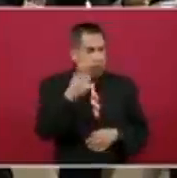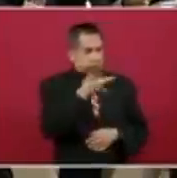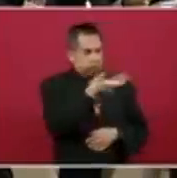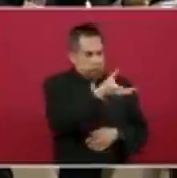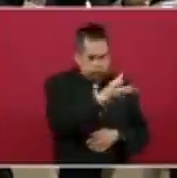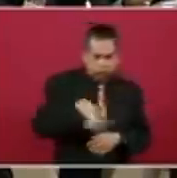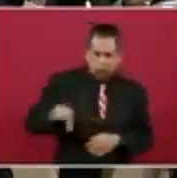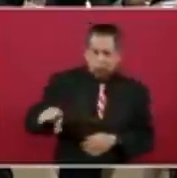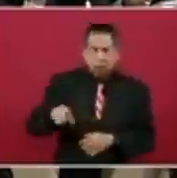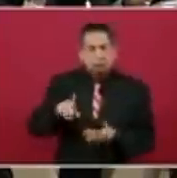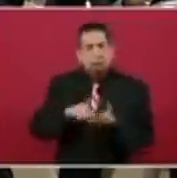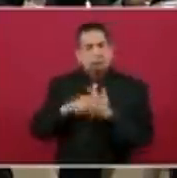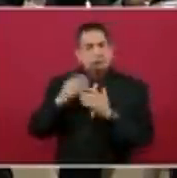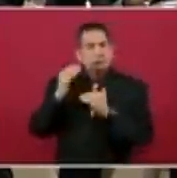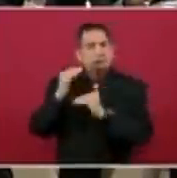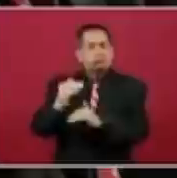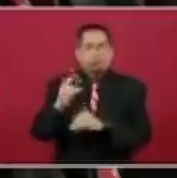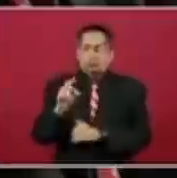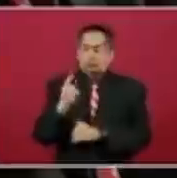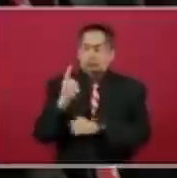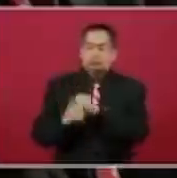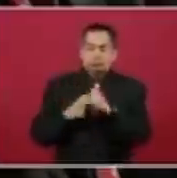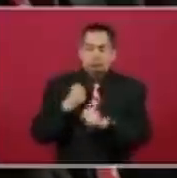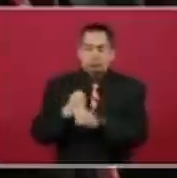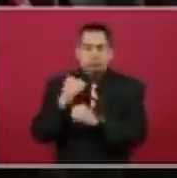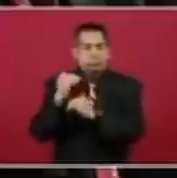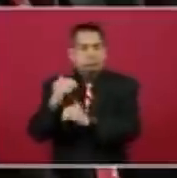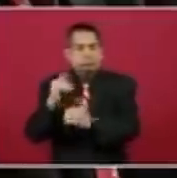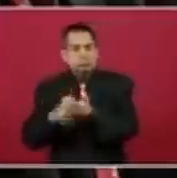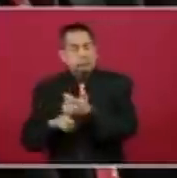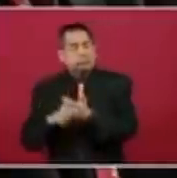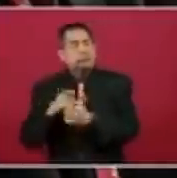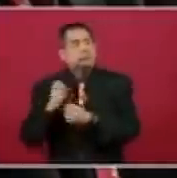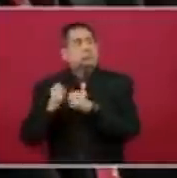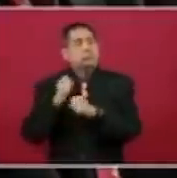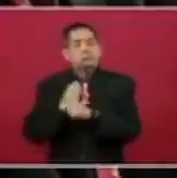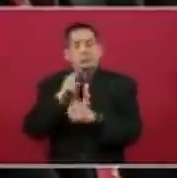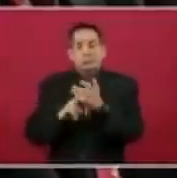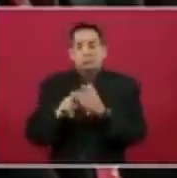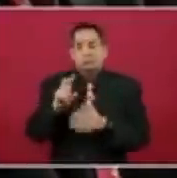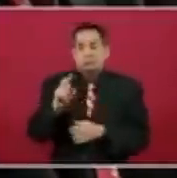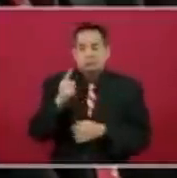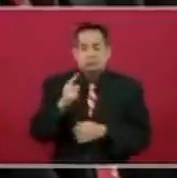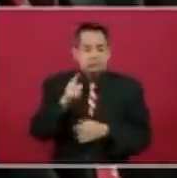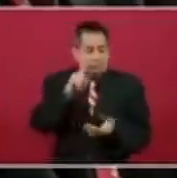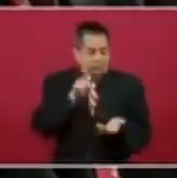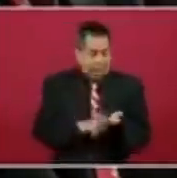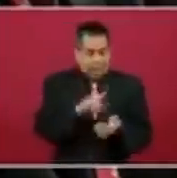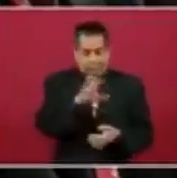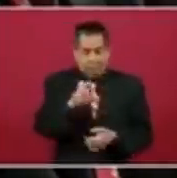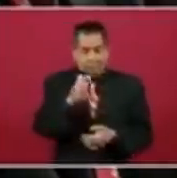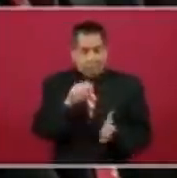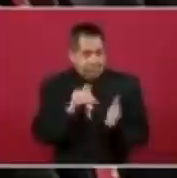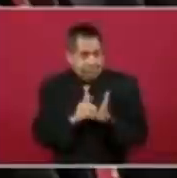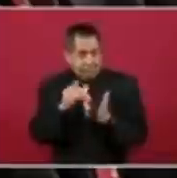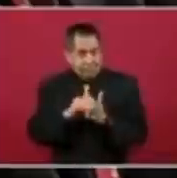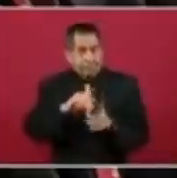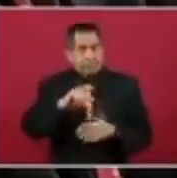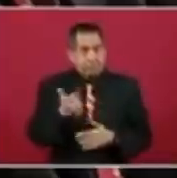a 31 años. Van a terminar en 2031 de devolver ese dinero. Son 1.580 millones de